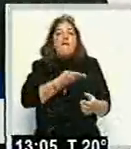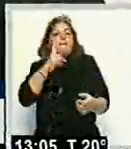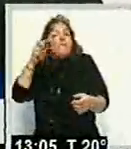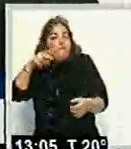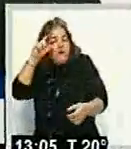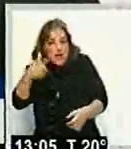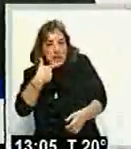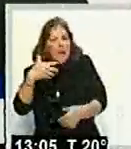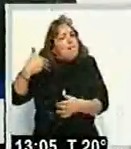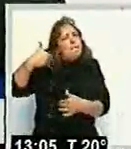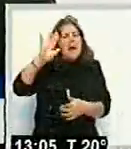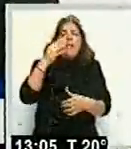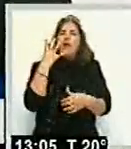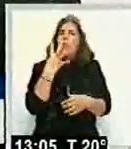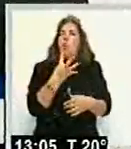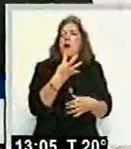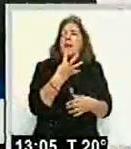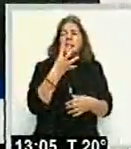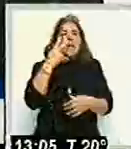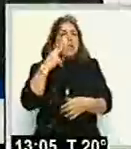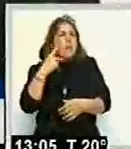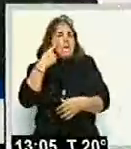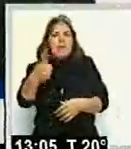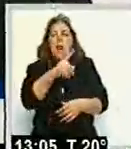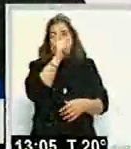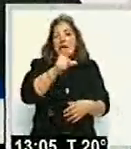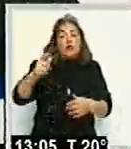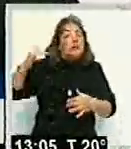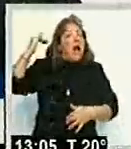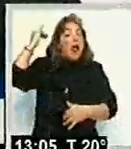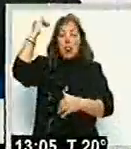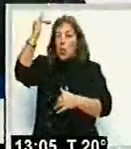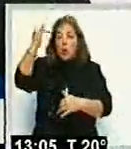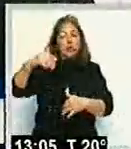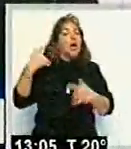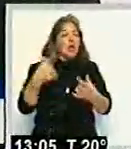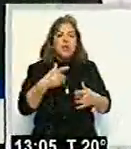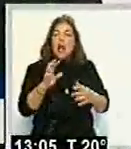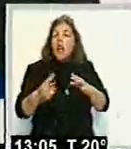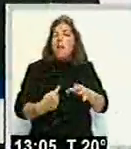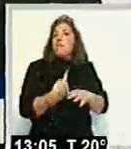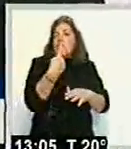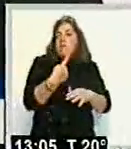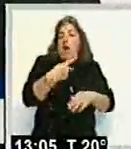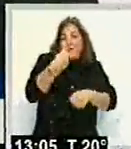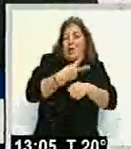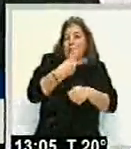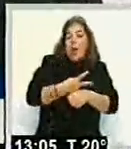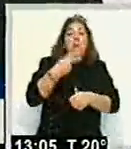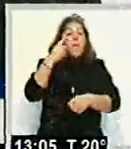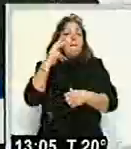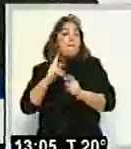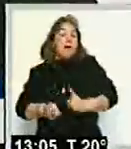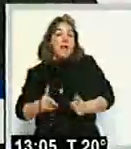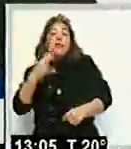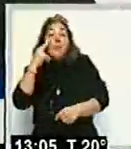tenemos más de 41.900 personas que están adultos, que están haciendo la primaria y la secundaria con nosotros, más estos 9.000 que